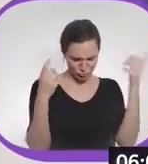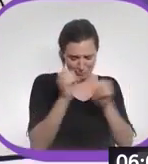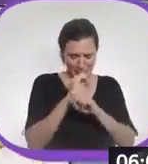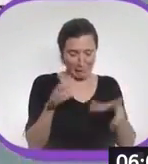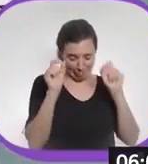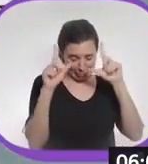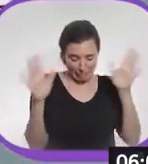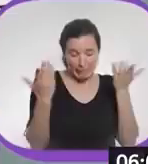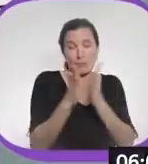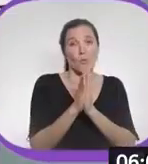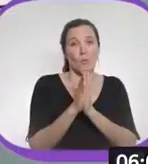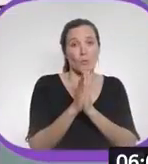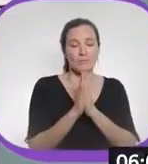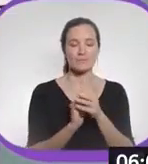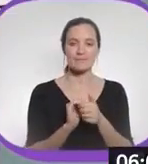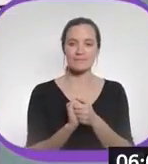terrible sueño.